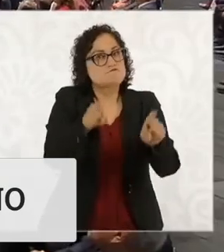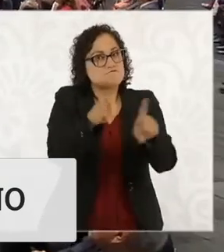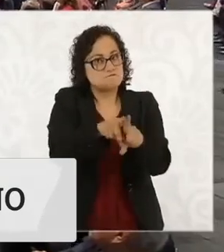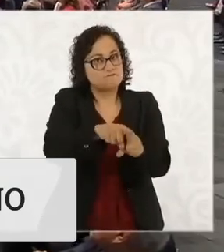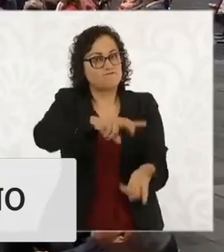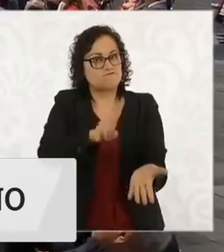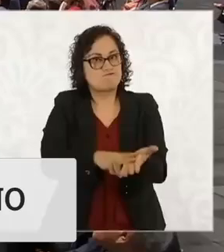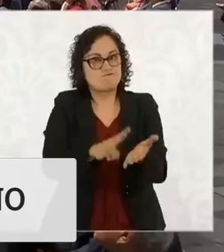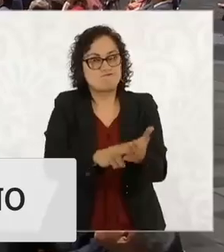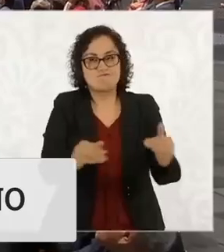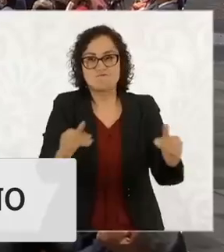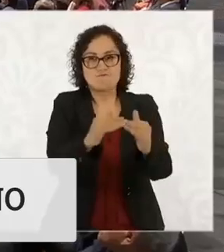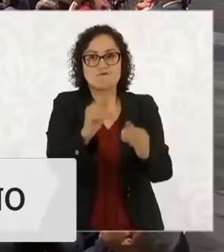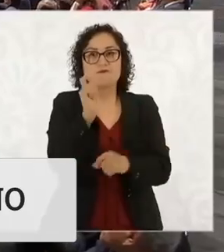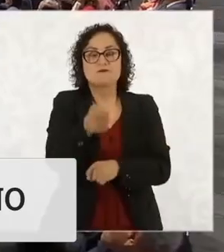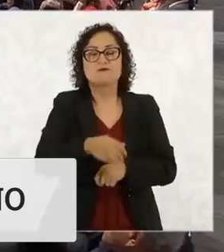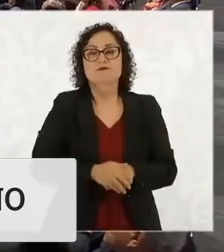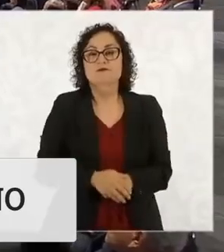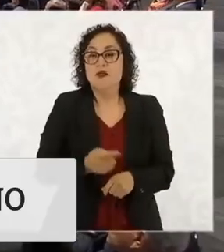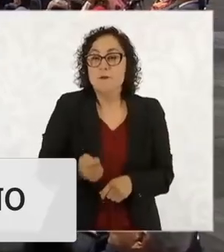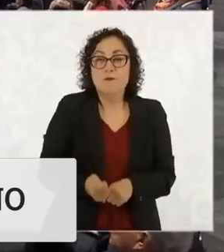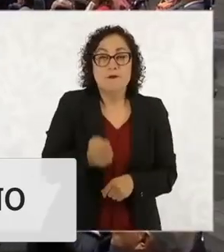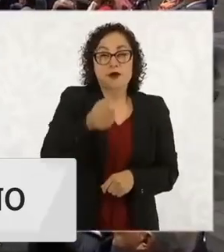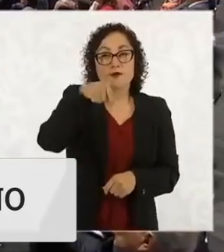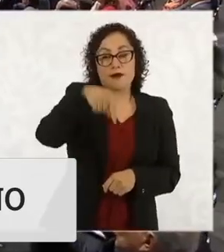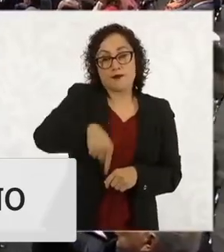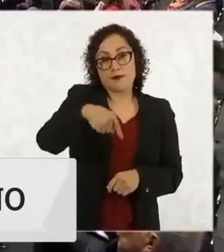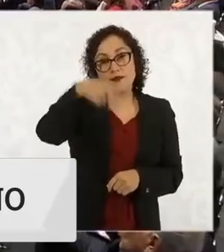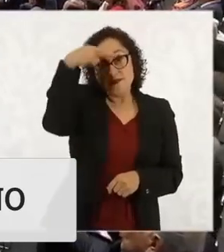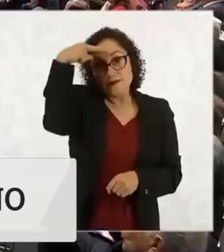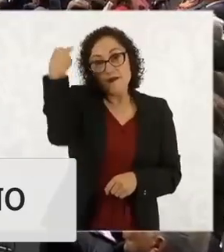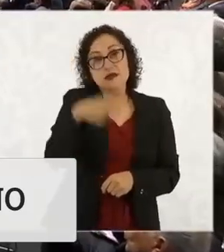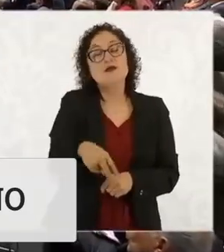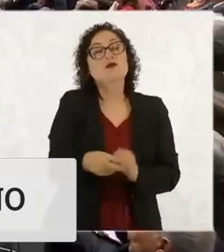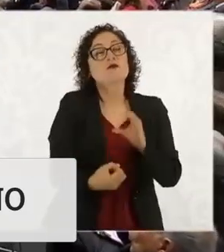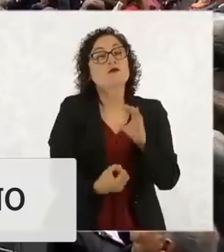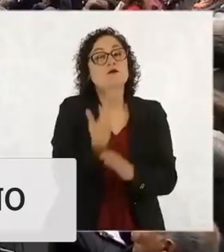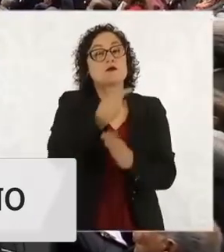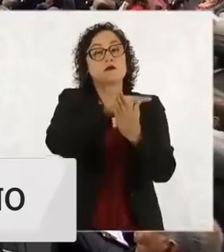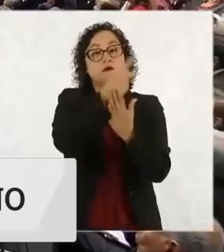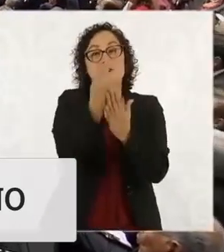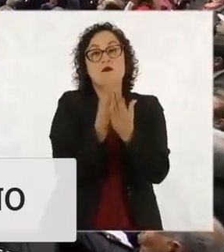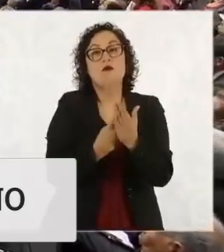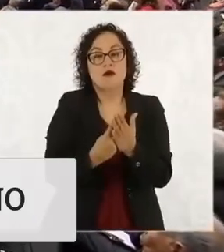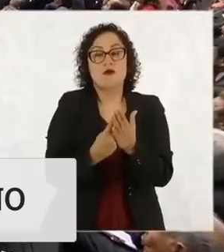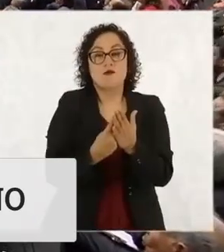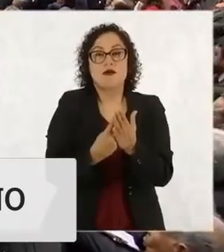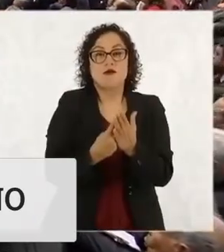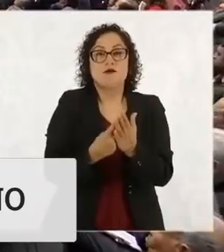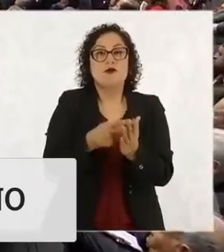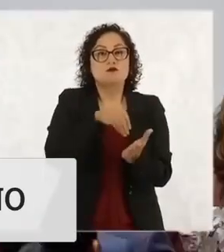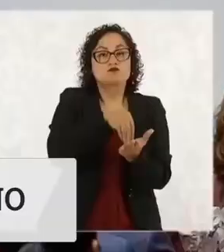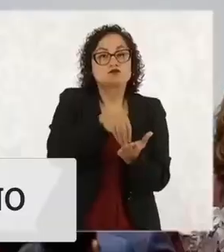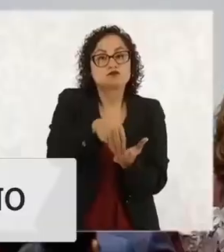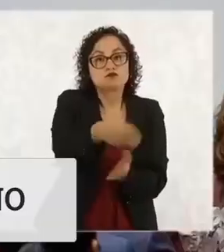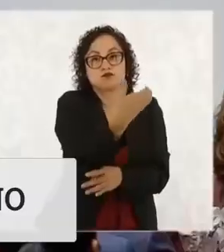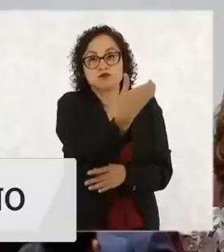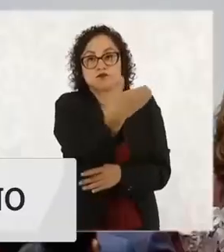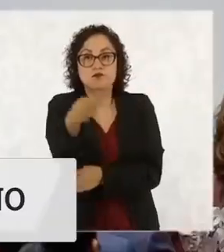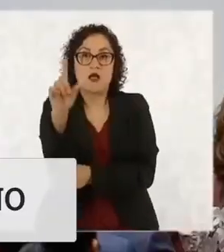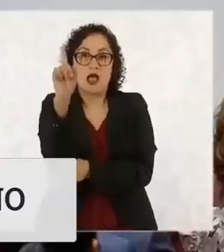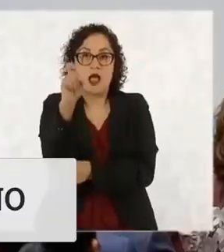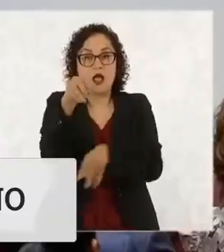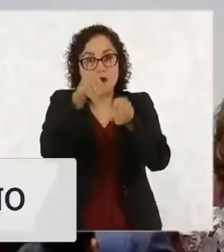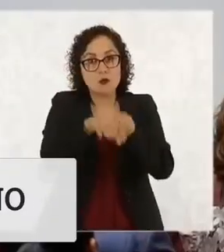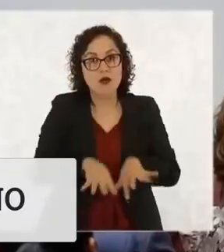la historia, desarrollamos un programa ambicioso de tecnificación de riego agrícola en 18 distritos